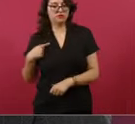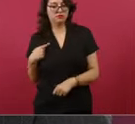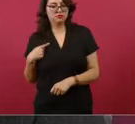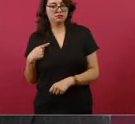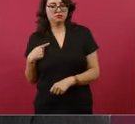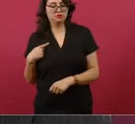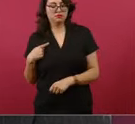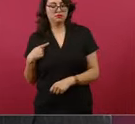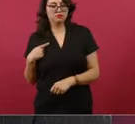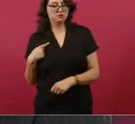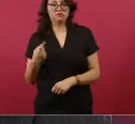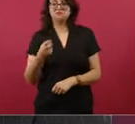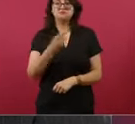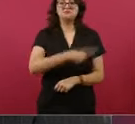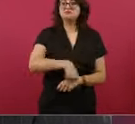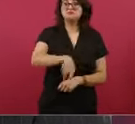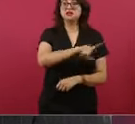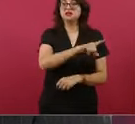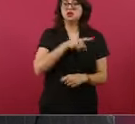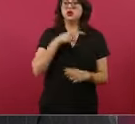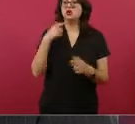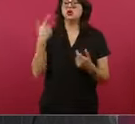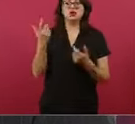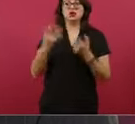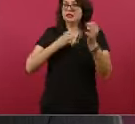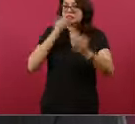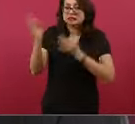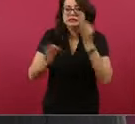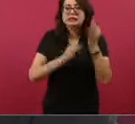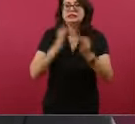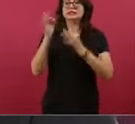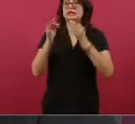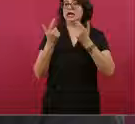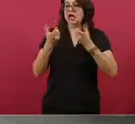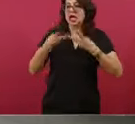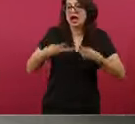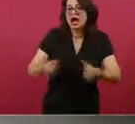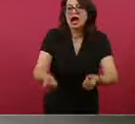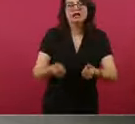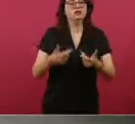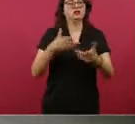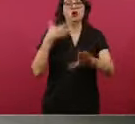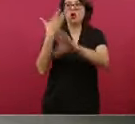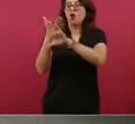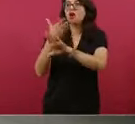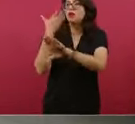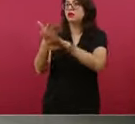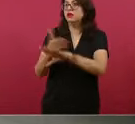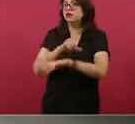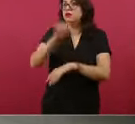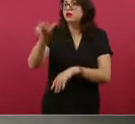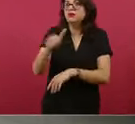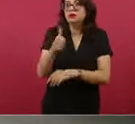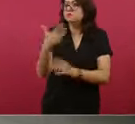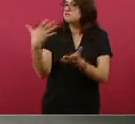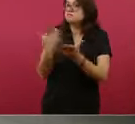No les alcanzó y tuvieron que rellenar urnas y falsificar